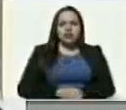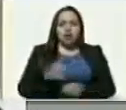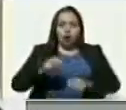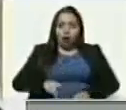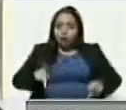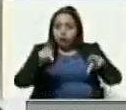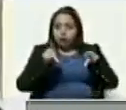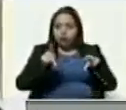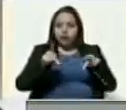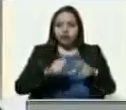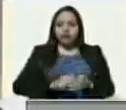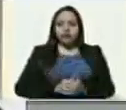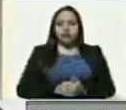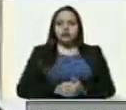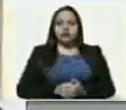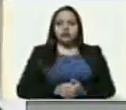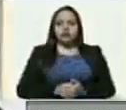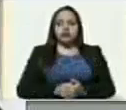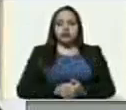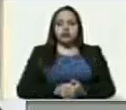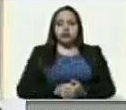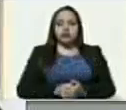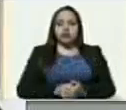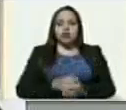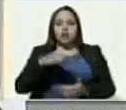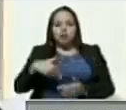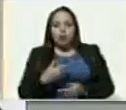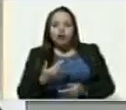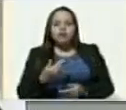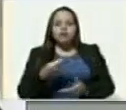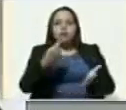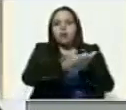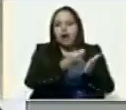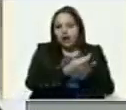posibilidad en esos casos de trabajar con los bolívares.